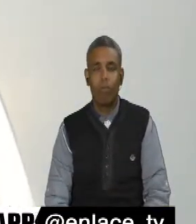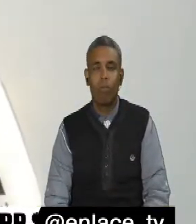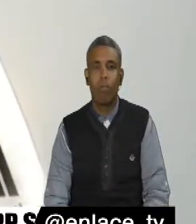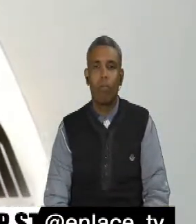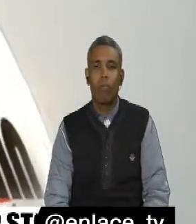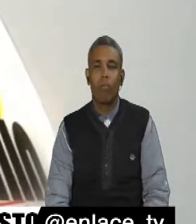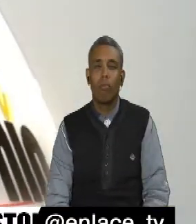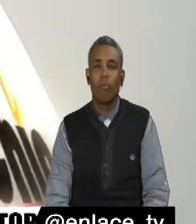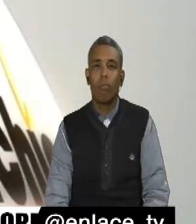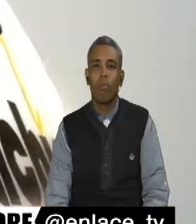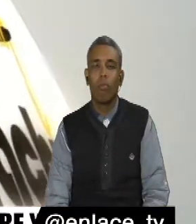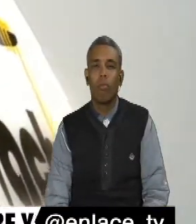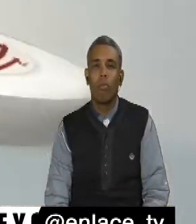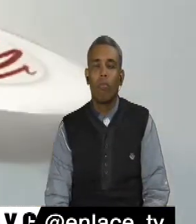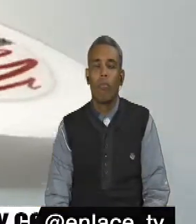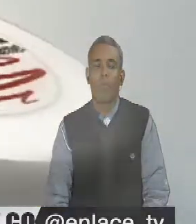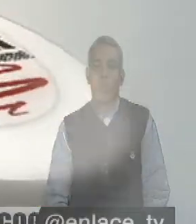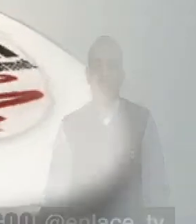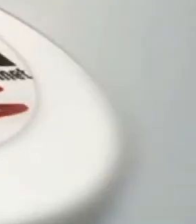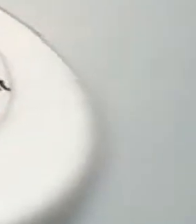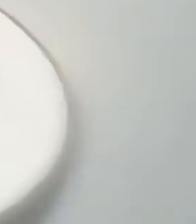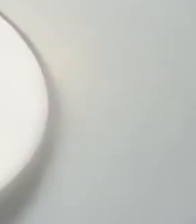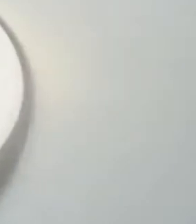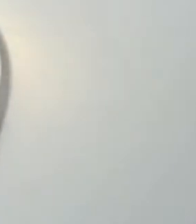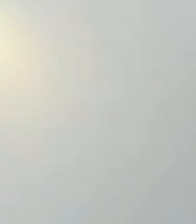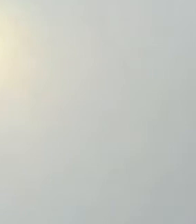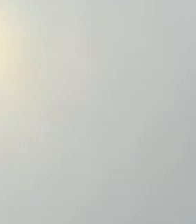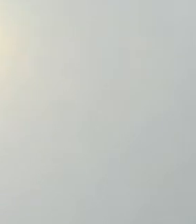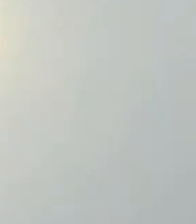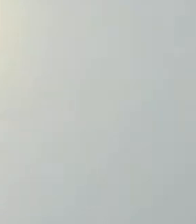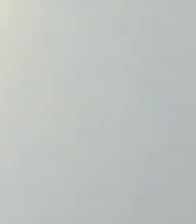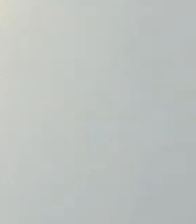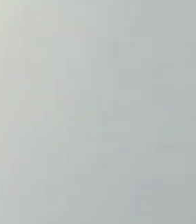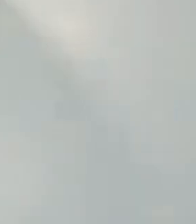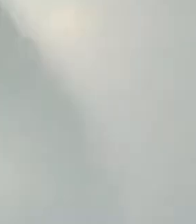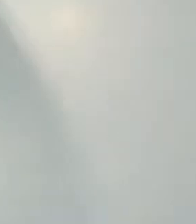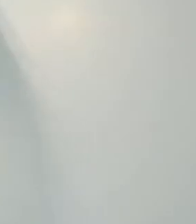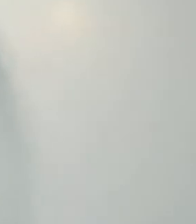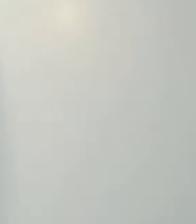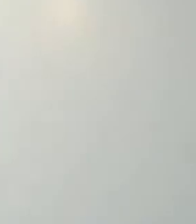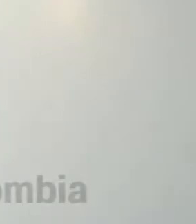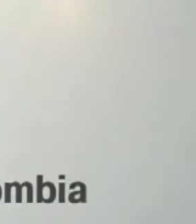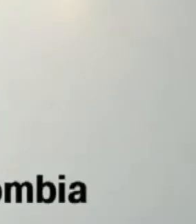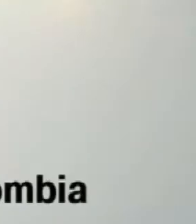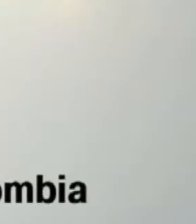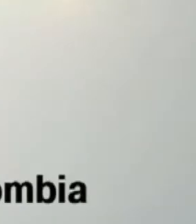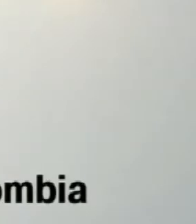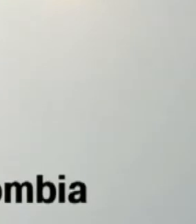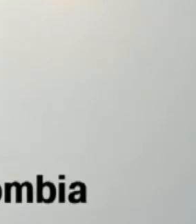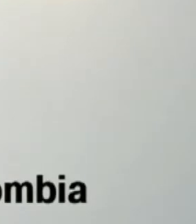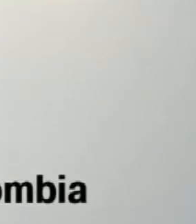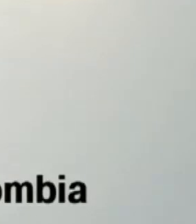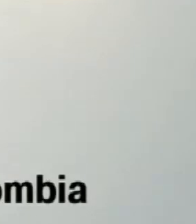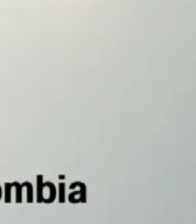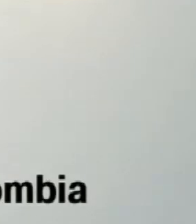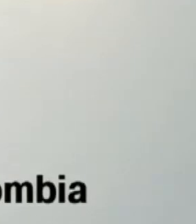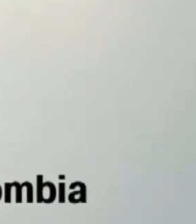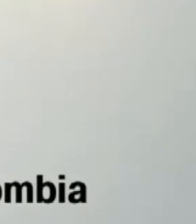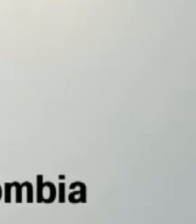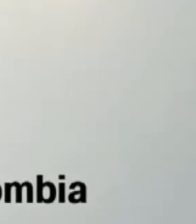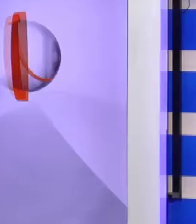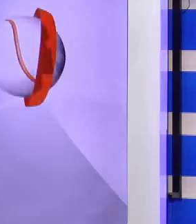Hasta aquí los deportes, con el patrocinio de Restaurante El Machín Gourmet, ahora en su nueva sede en el barrio Colombia.